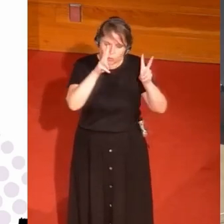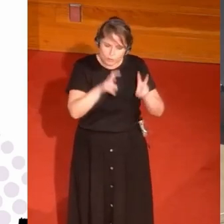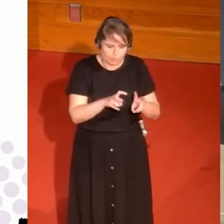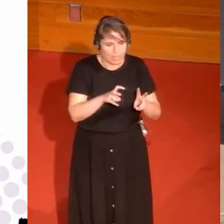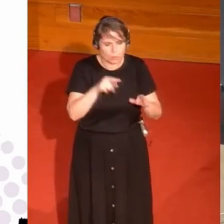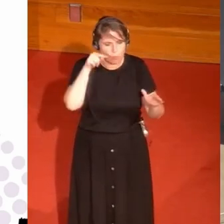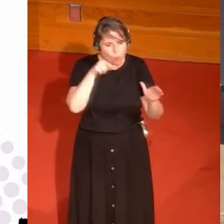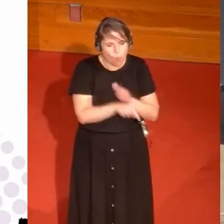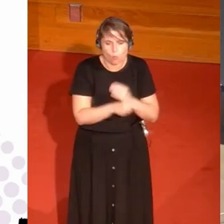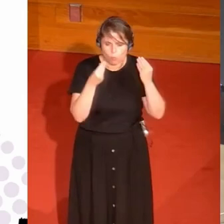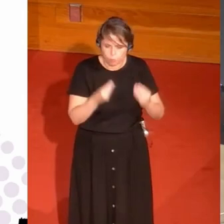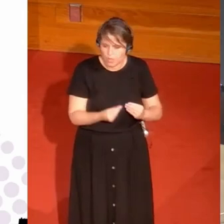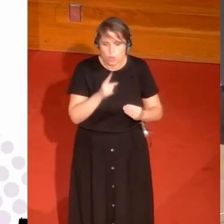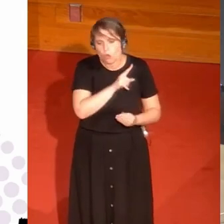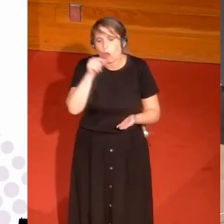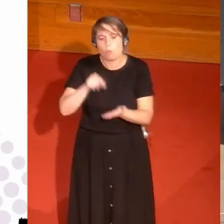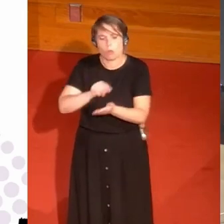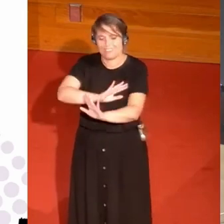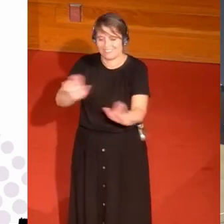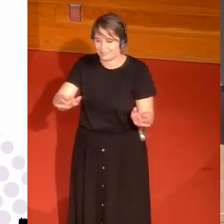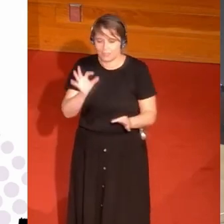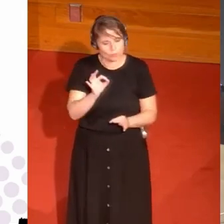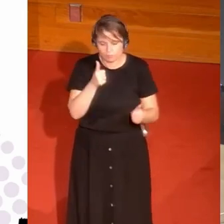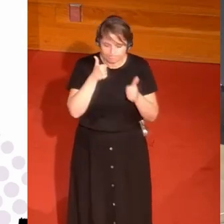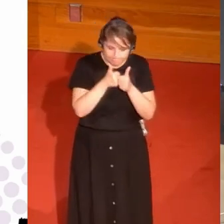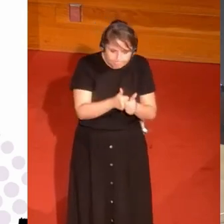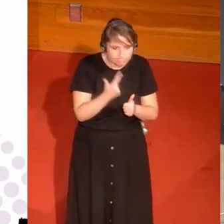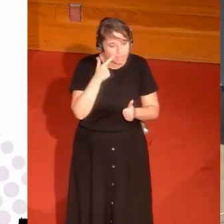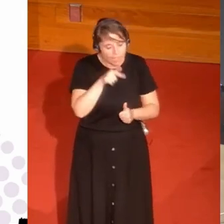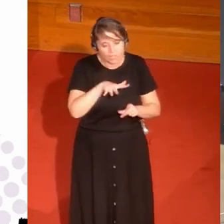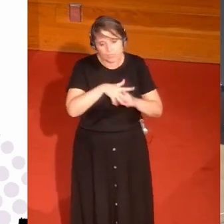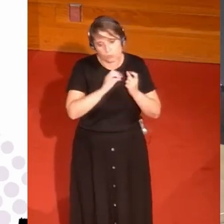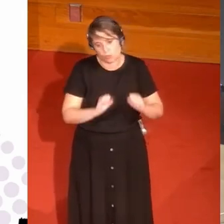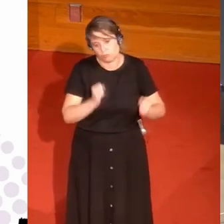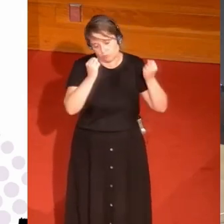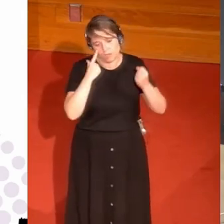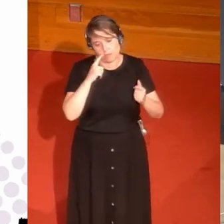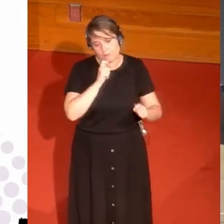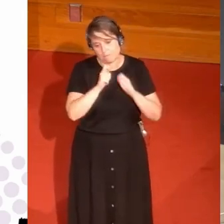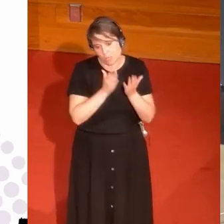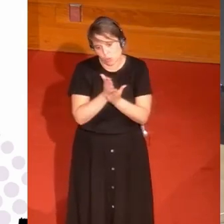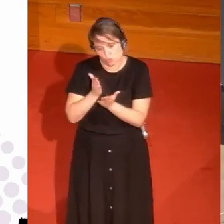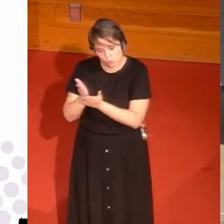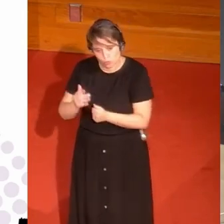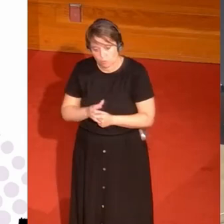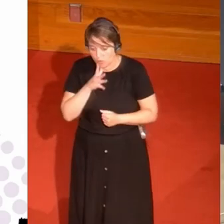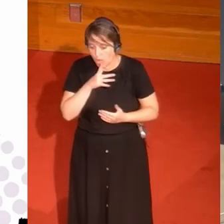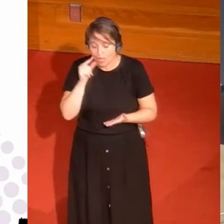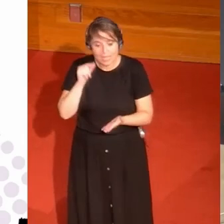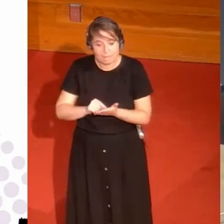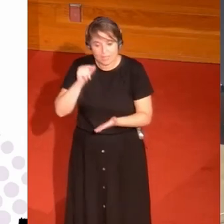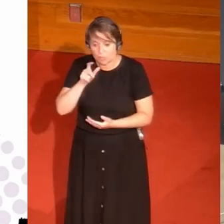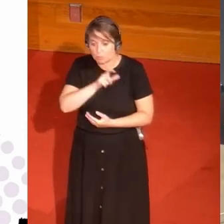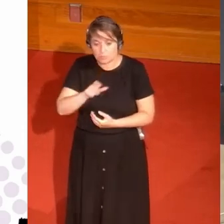profundidad y en seguir los temas es como vamos a poder sobrevivir los medios de comunicación porque lo demás lo inmediato